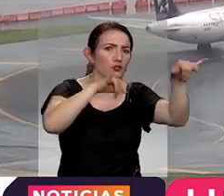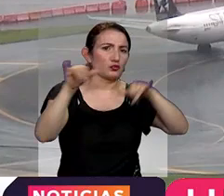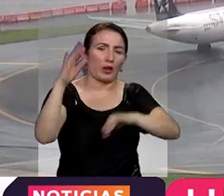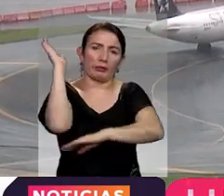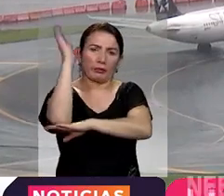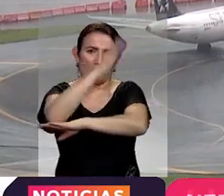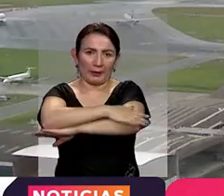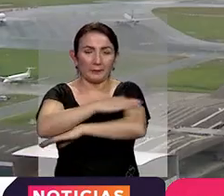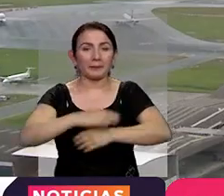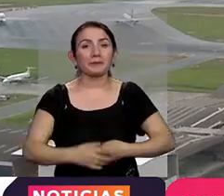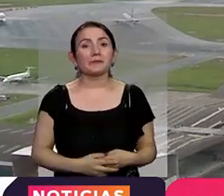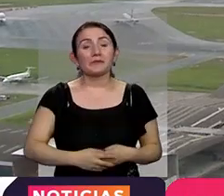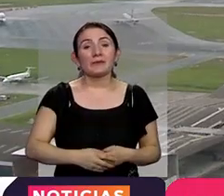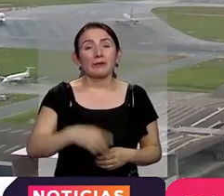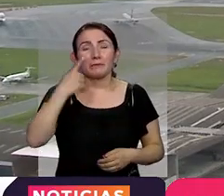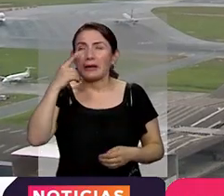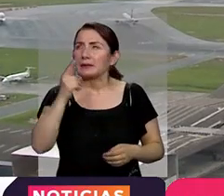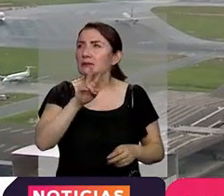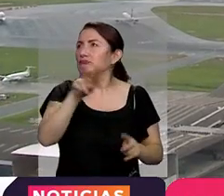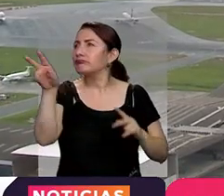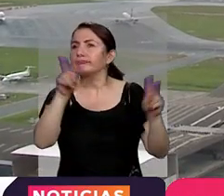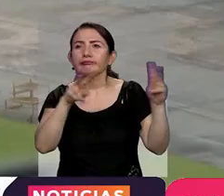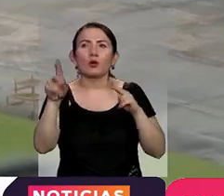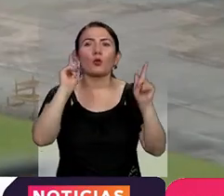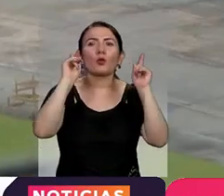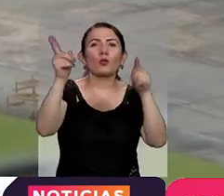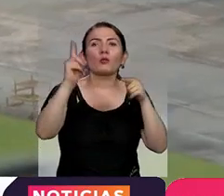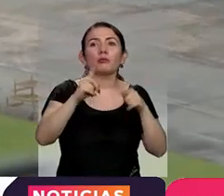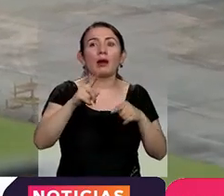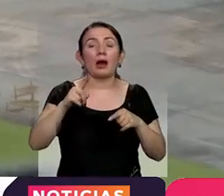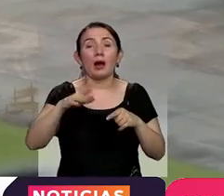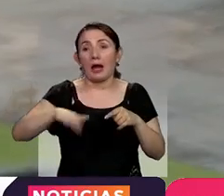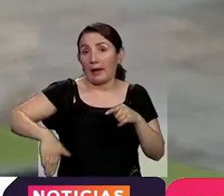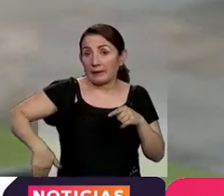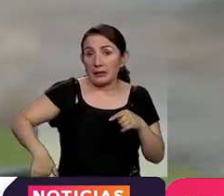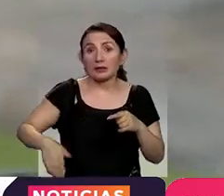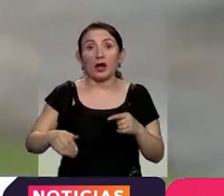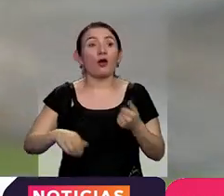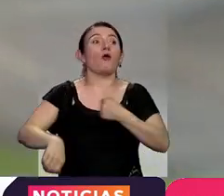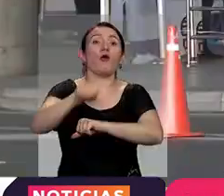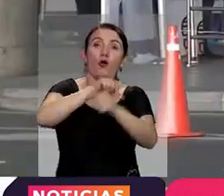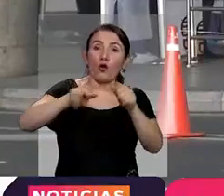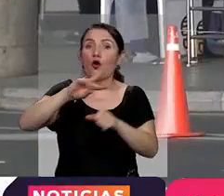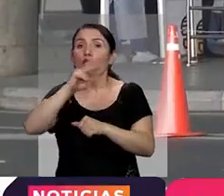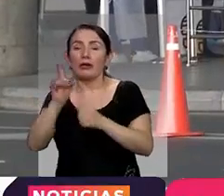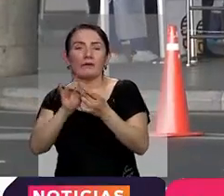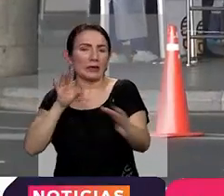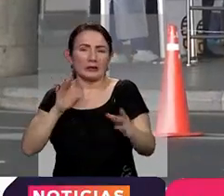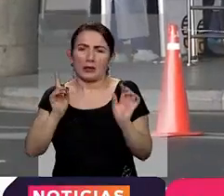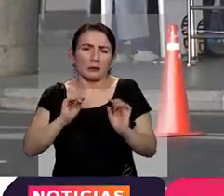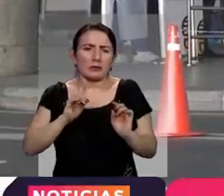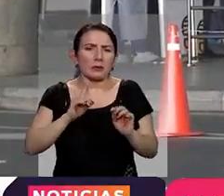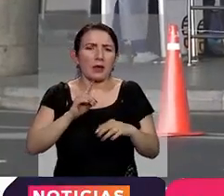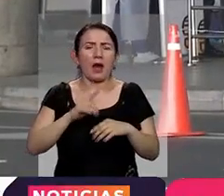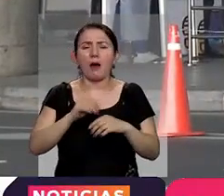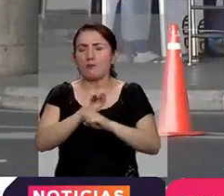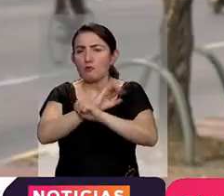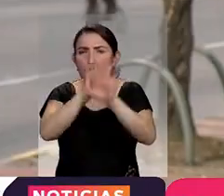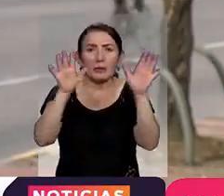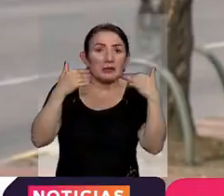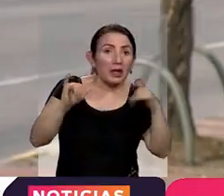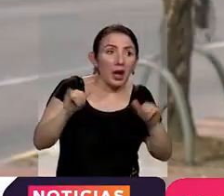día. Según la autoridad de tráfico aéreo, los retrasos no ocasionarían que los vuelos sean reprogramados a otra fecha, ya que la afectación se superó en horas de la